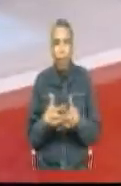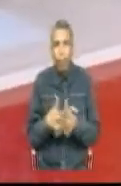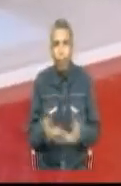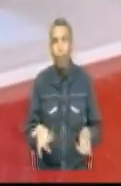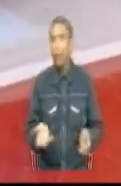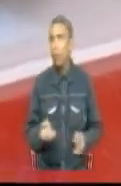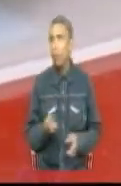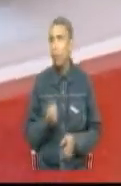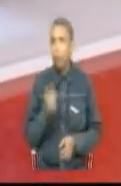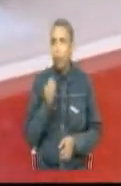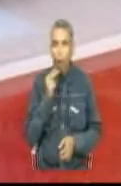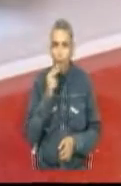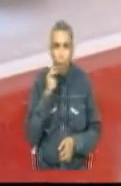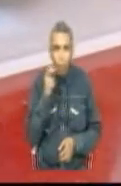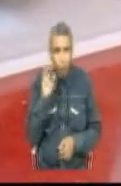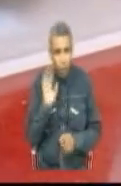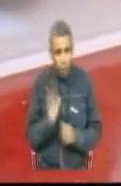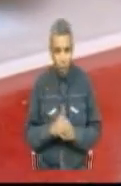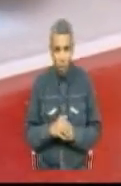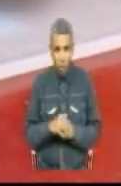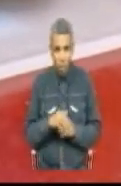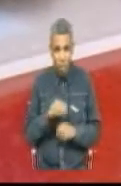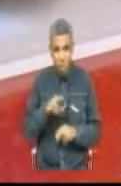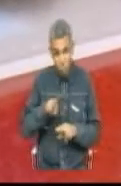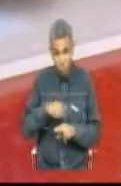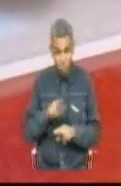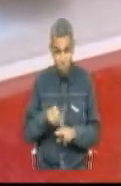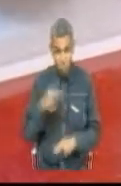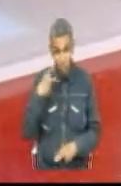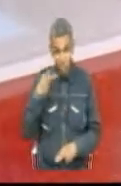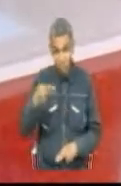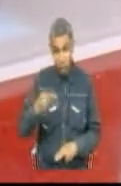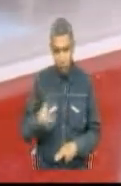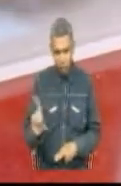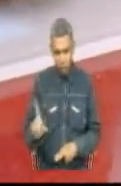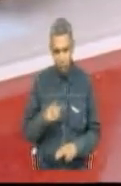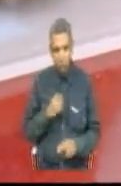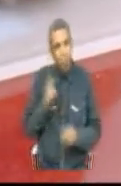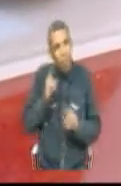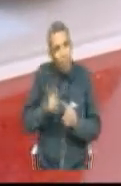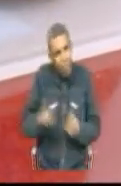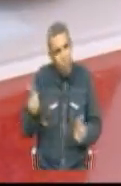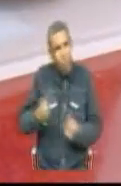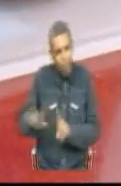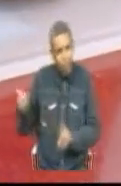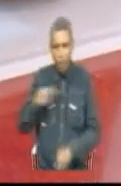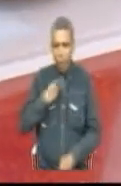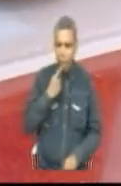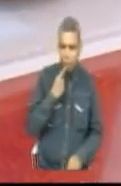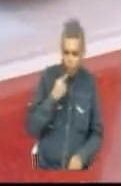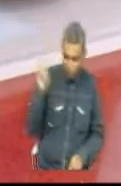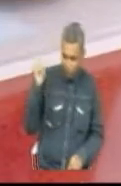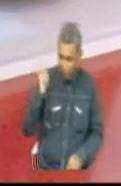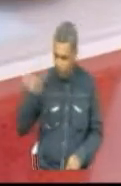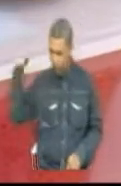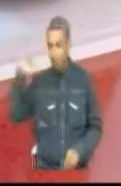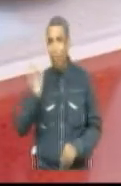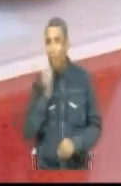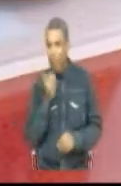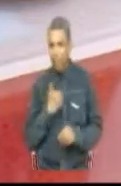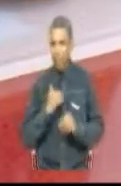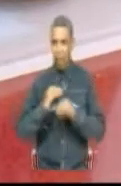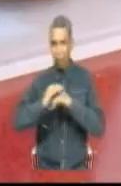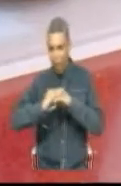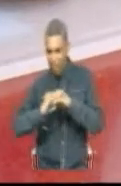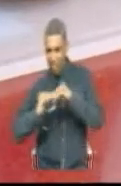han muerto puedo hacer una lasaña puedas una ensalada como esta que es súper buena es una ensalada nutritiva